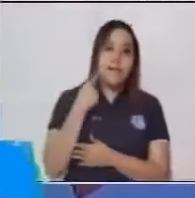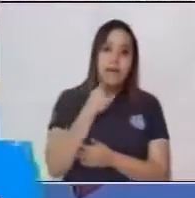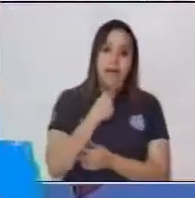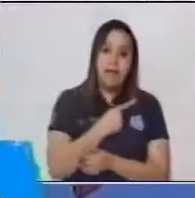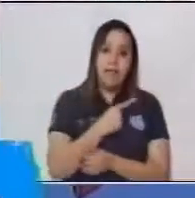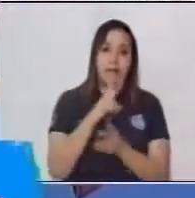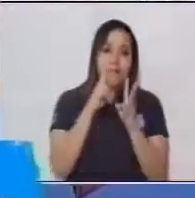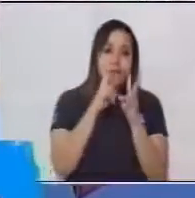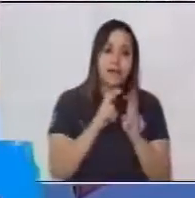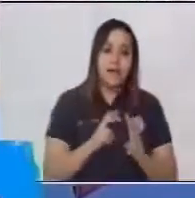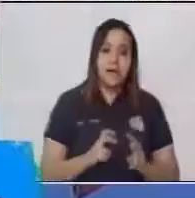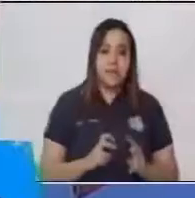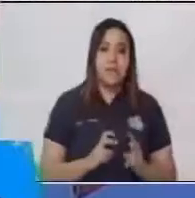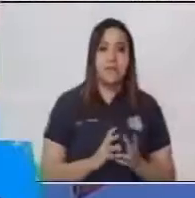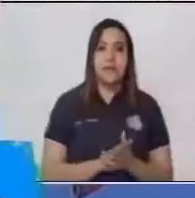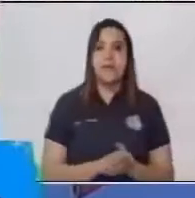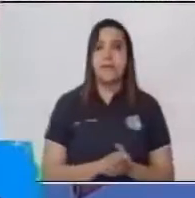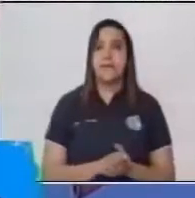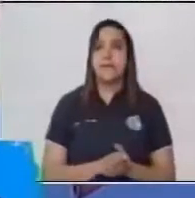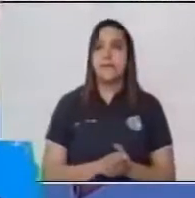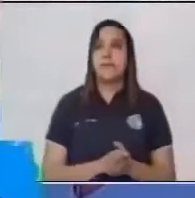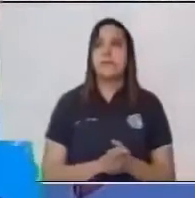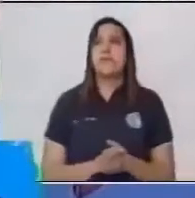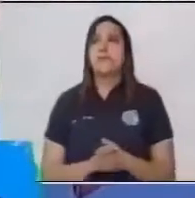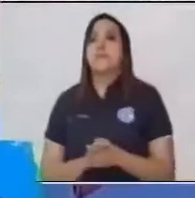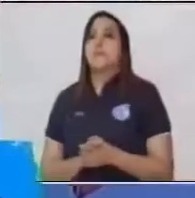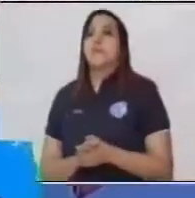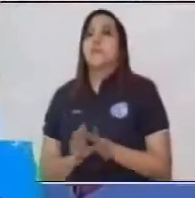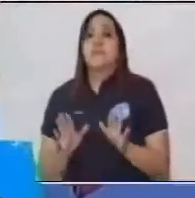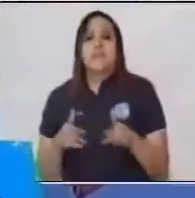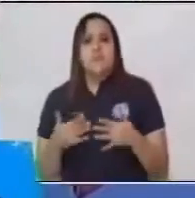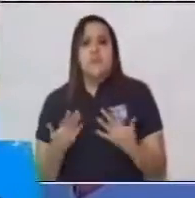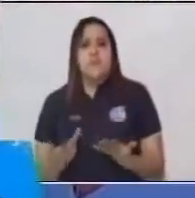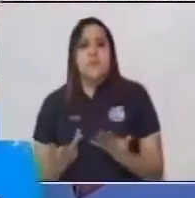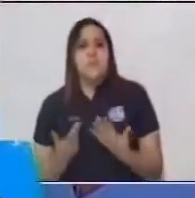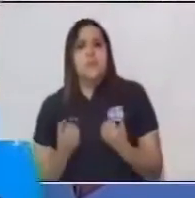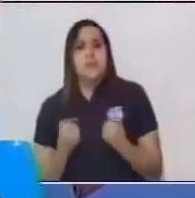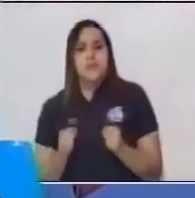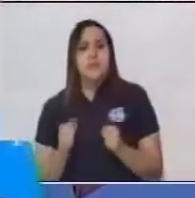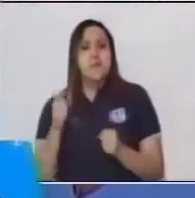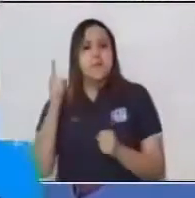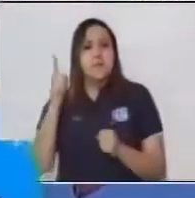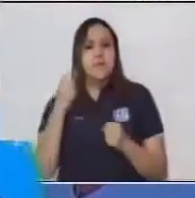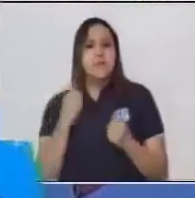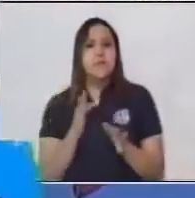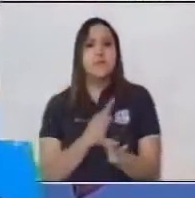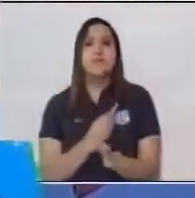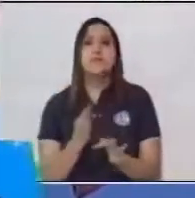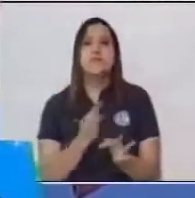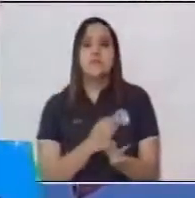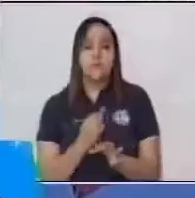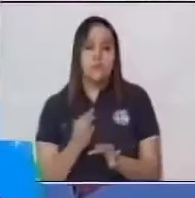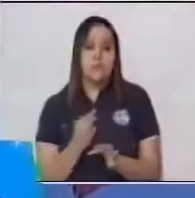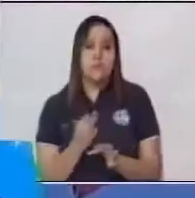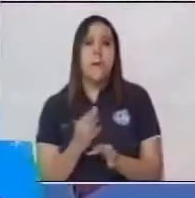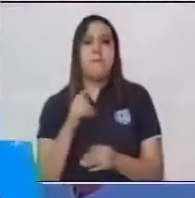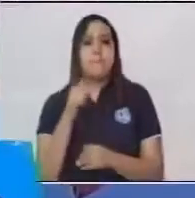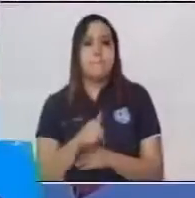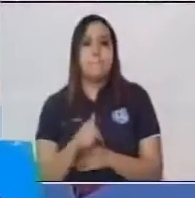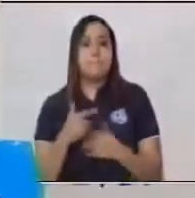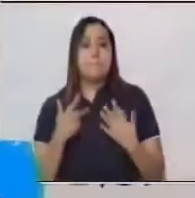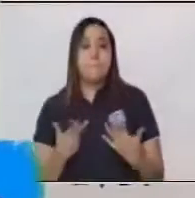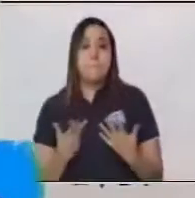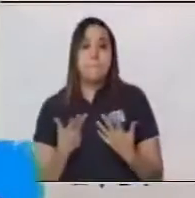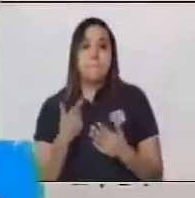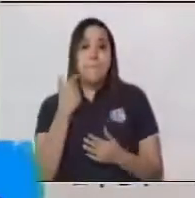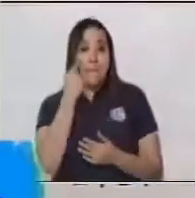para analizar? Ok. ¿Cómo vamos a construir esas funciones? Aquí la construimos haciendo